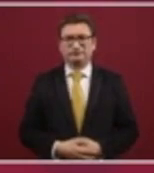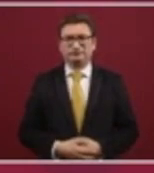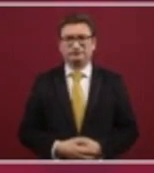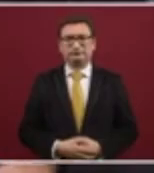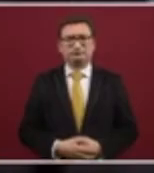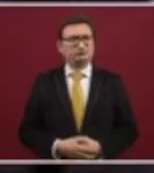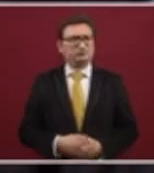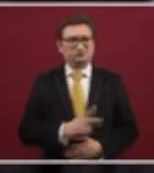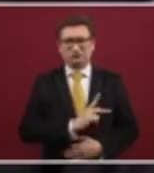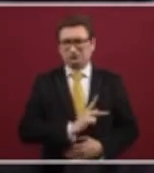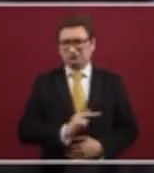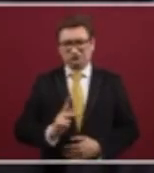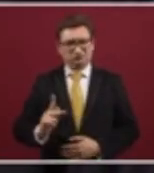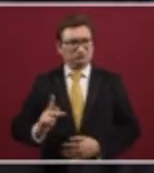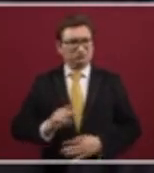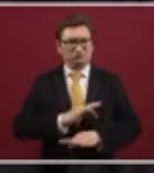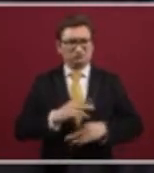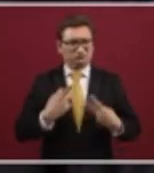somos libres.